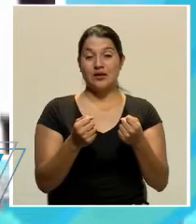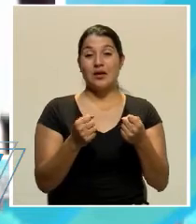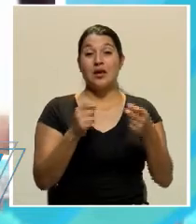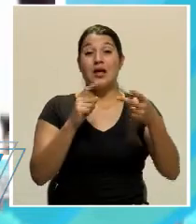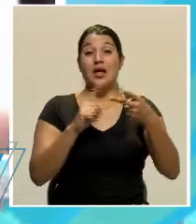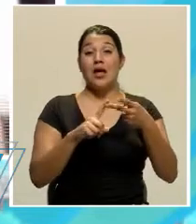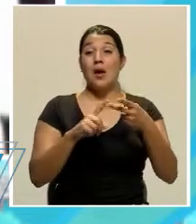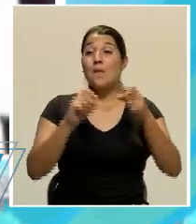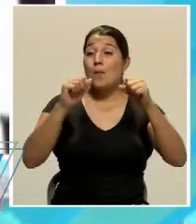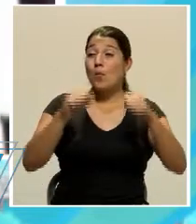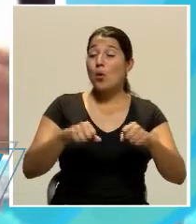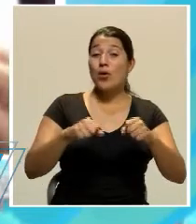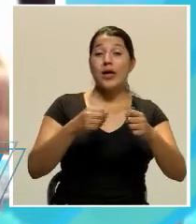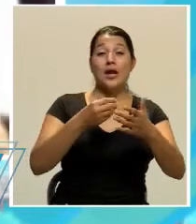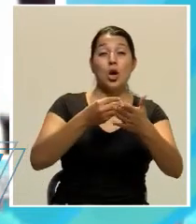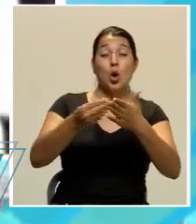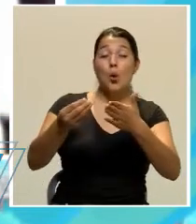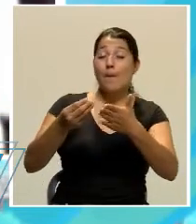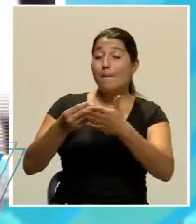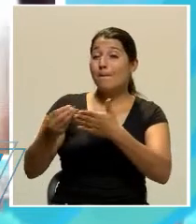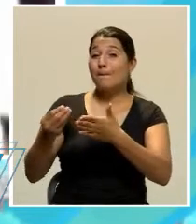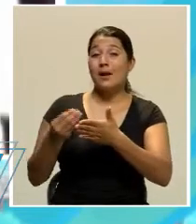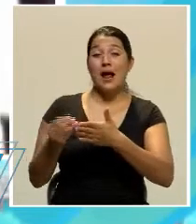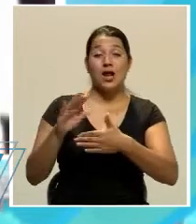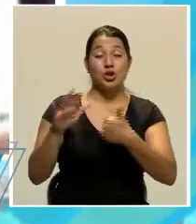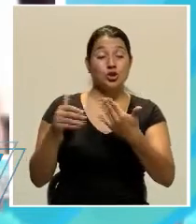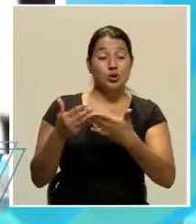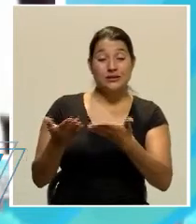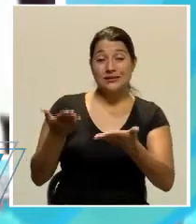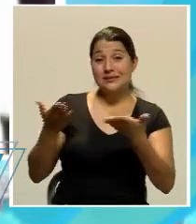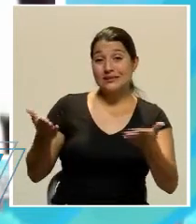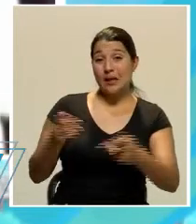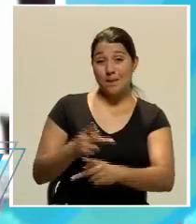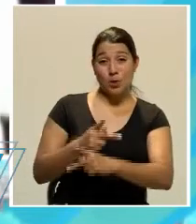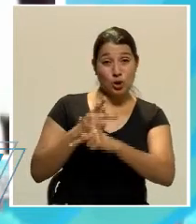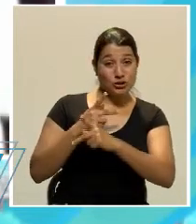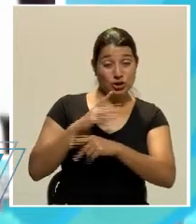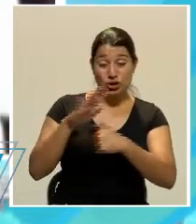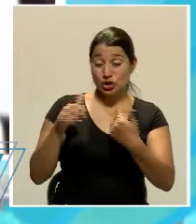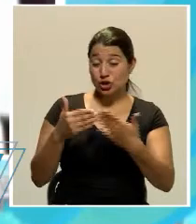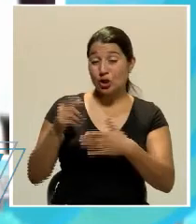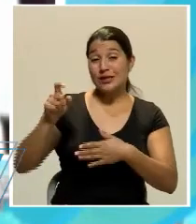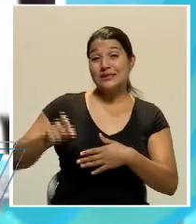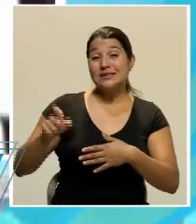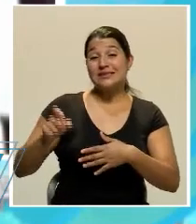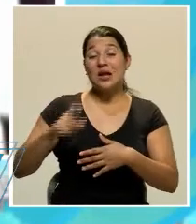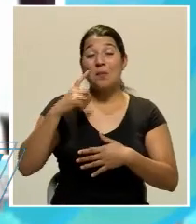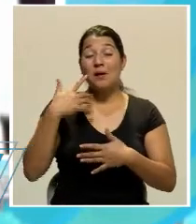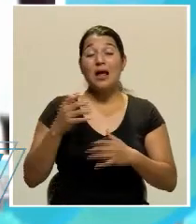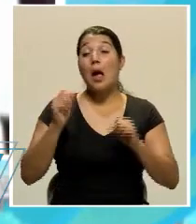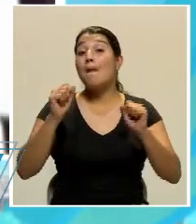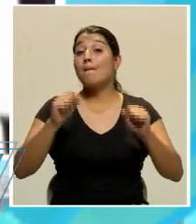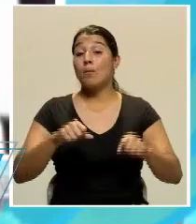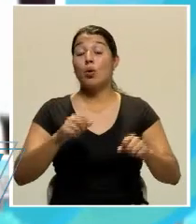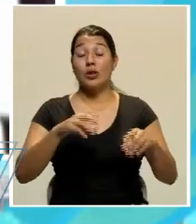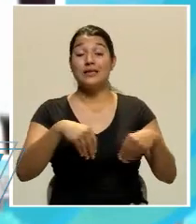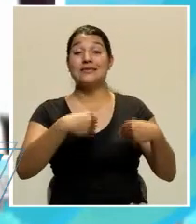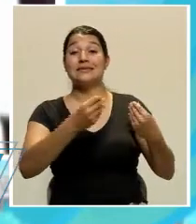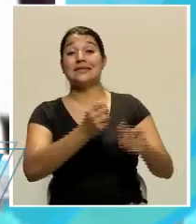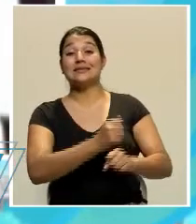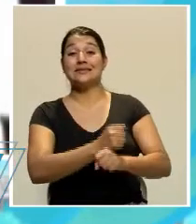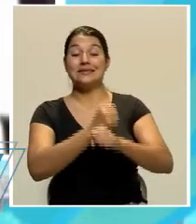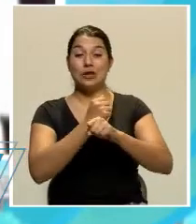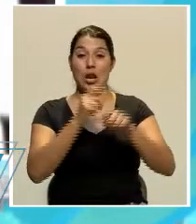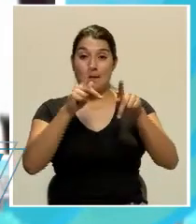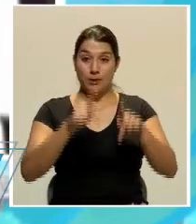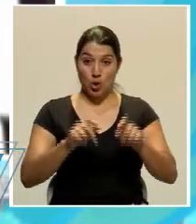comprar todas las vituallas, los equipos, lo que fuera necesario para garantizarle al público